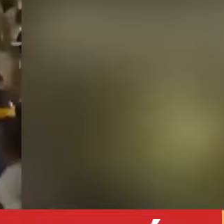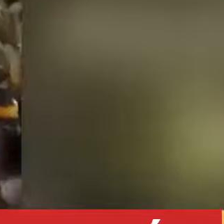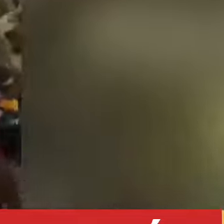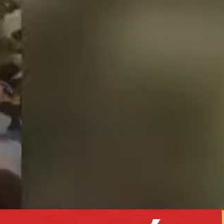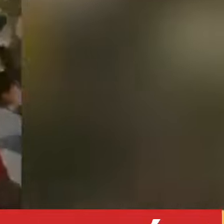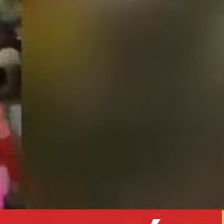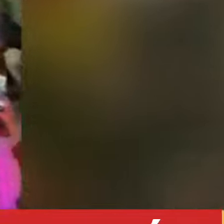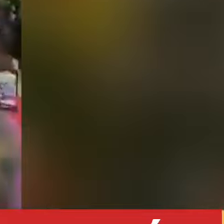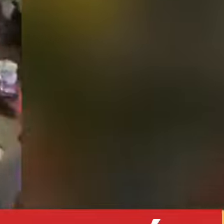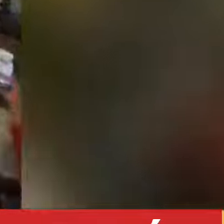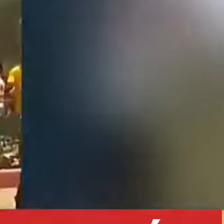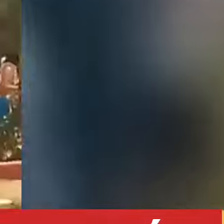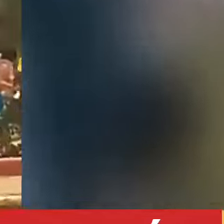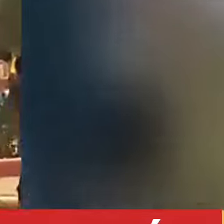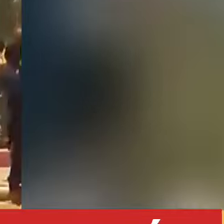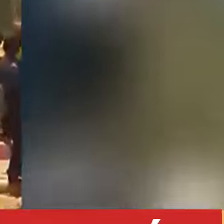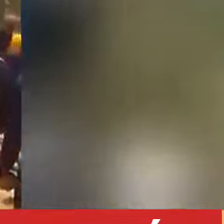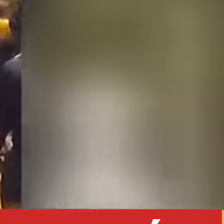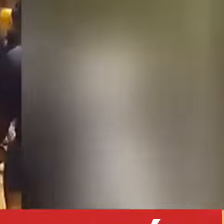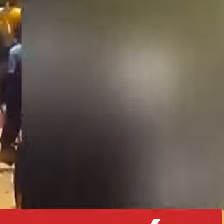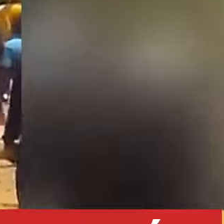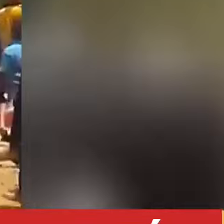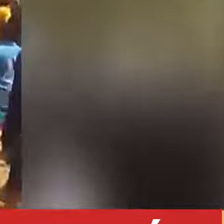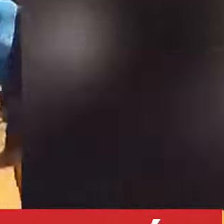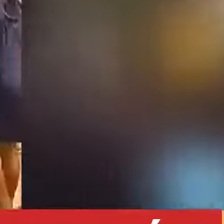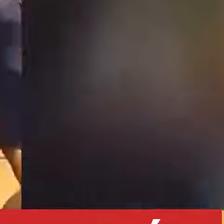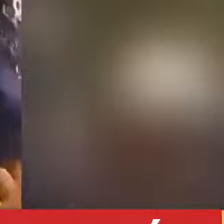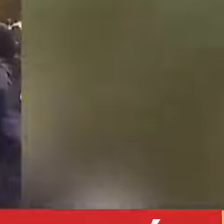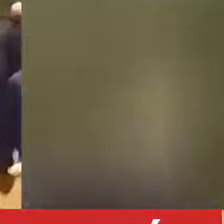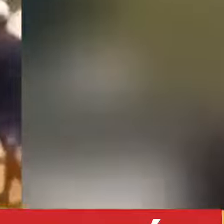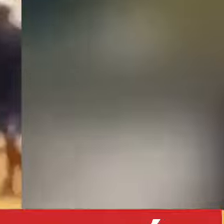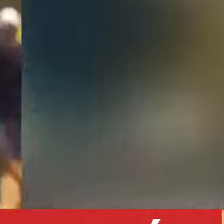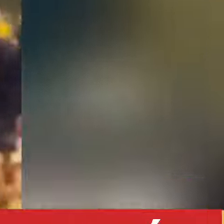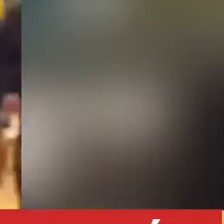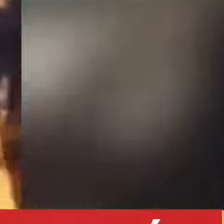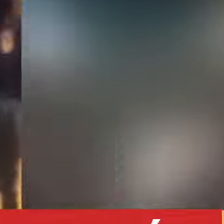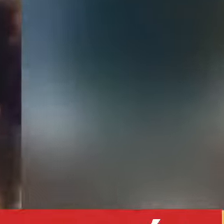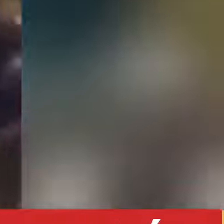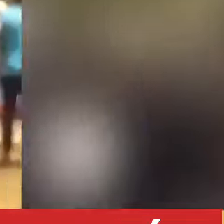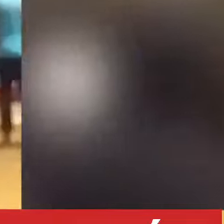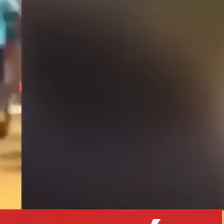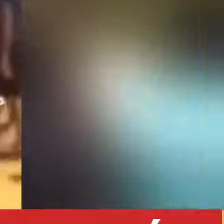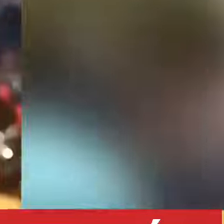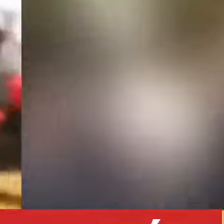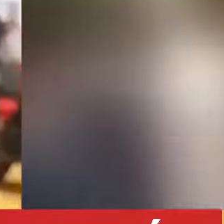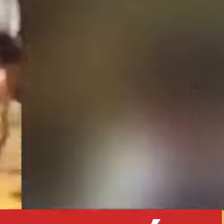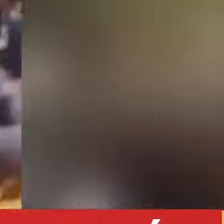a manchar las relaciones que tienen como coalición, pero sí que las relaciones exteriores las lleva el presidente de la República. Sí, sí.